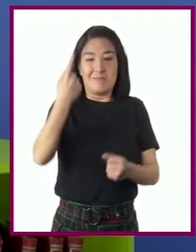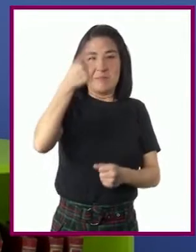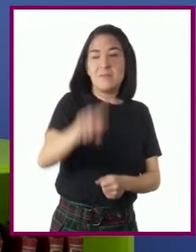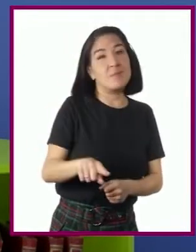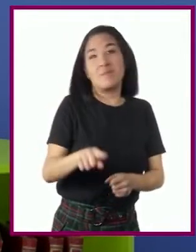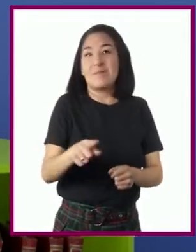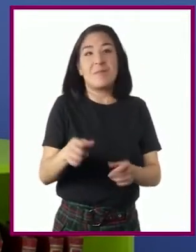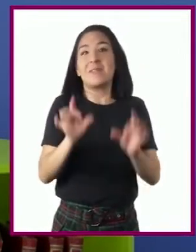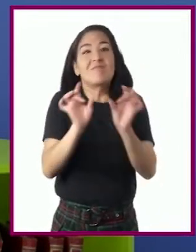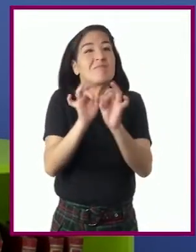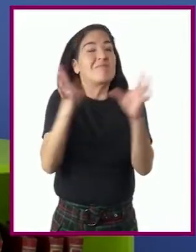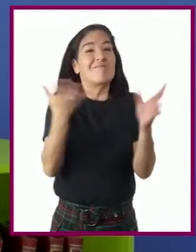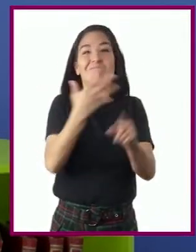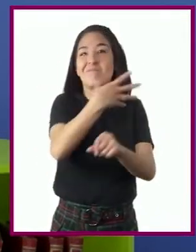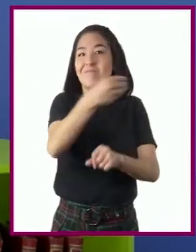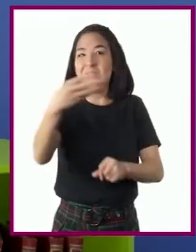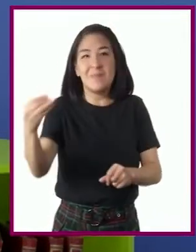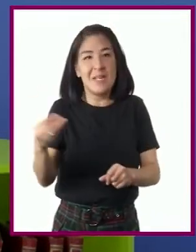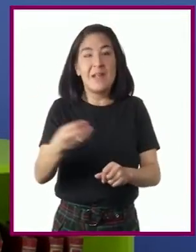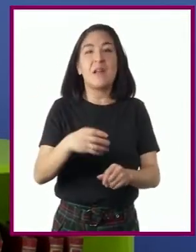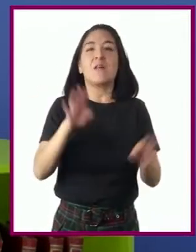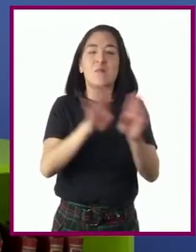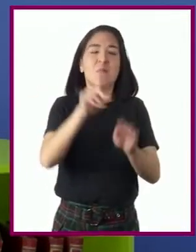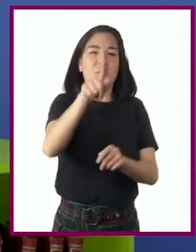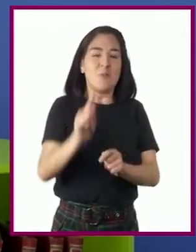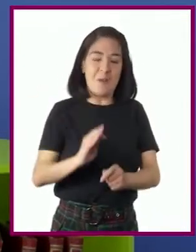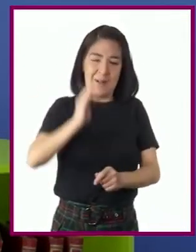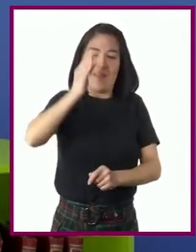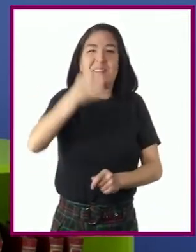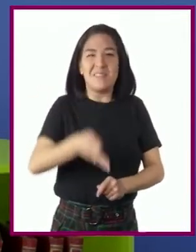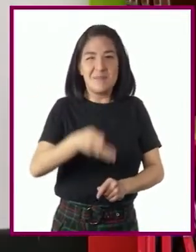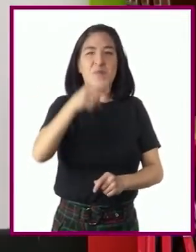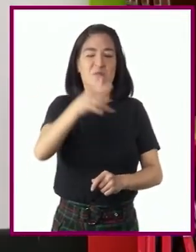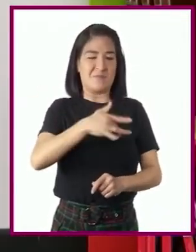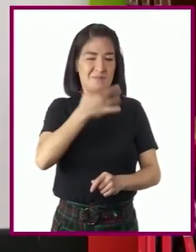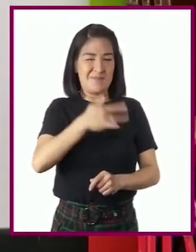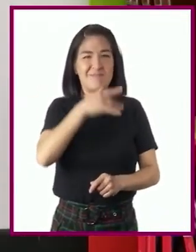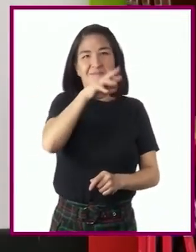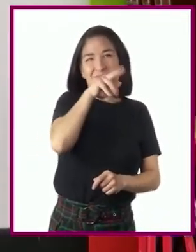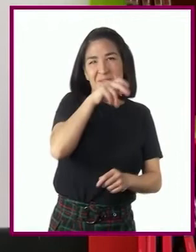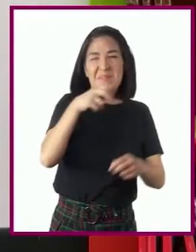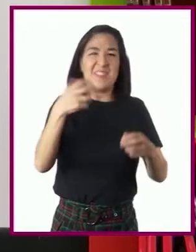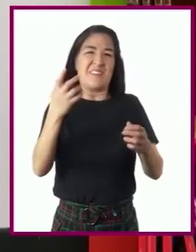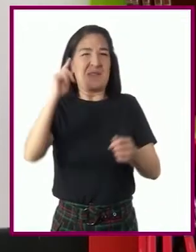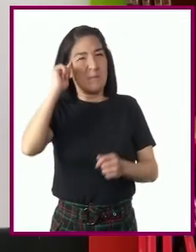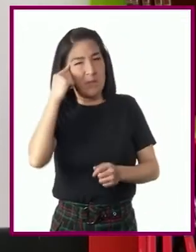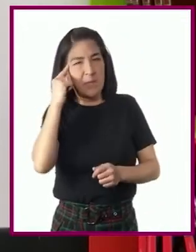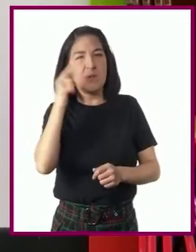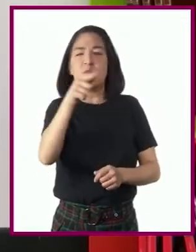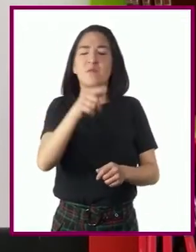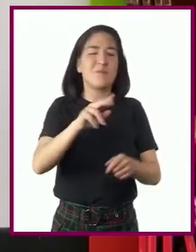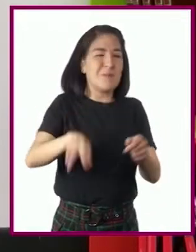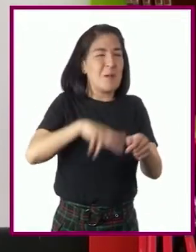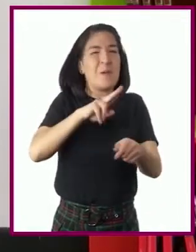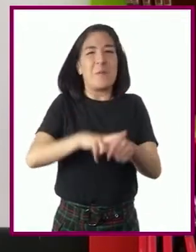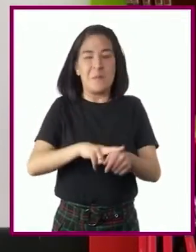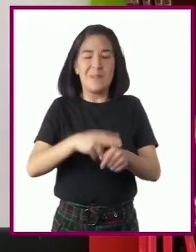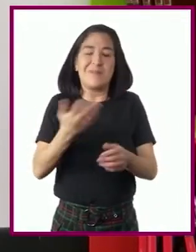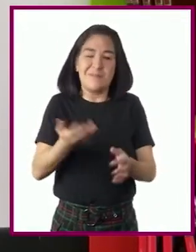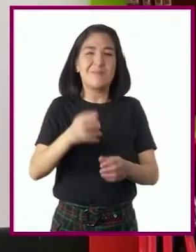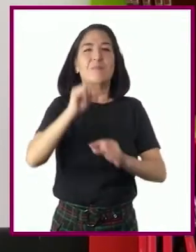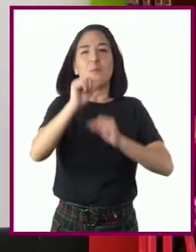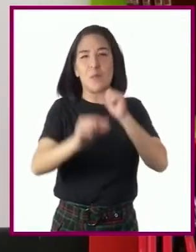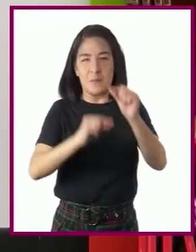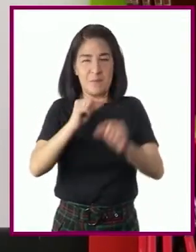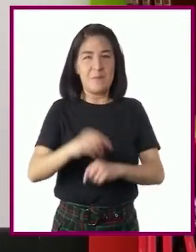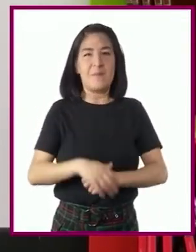vivirlo y aceptar que aquello que están sintiendo es normal. Deben detenerse a pensar y